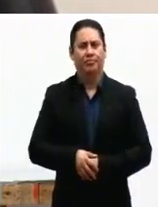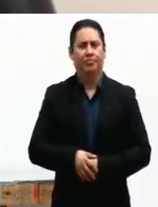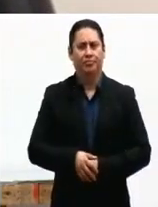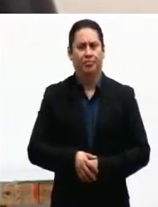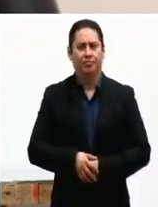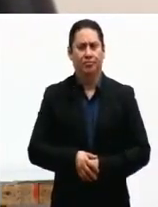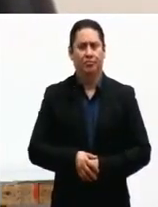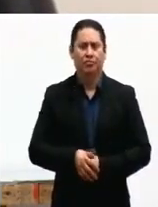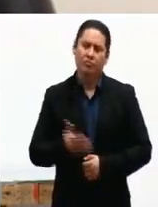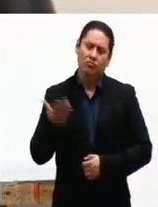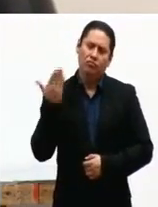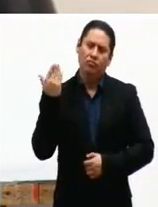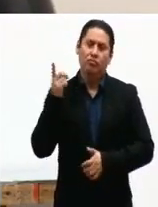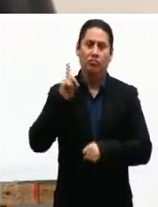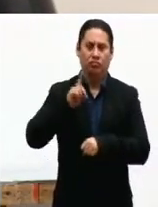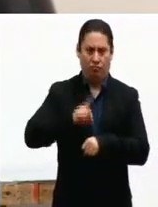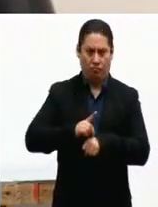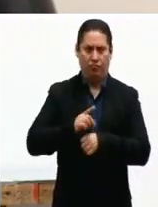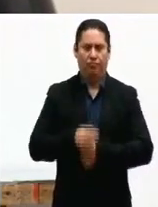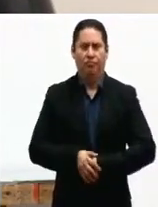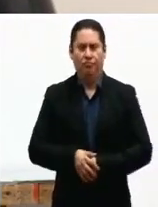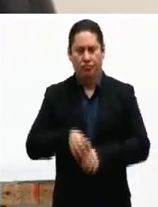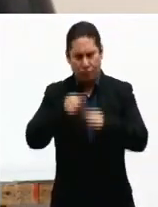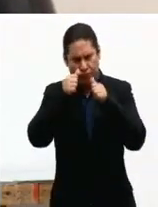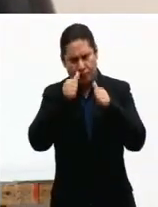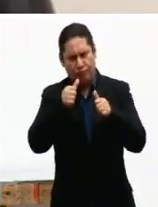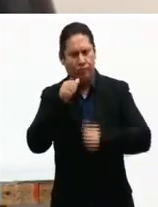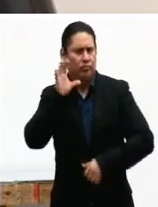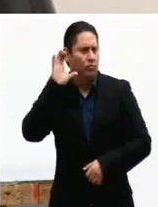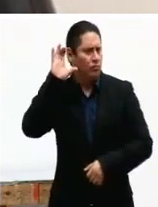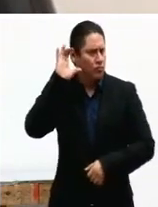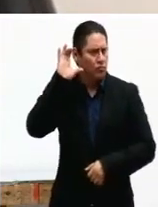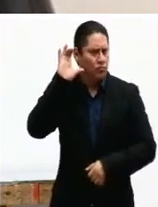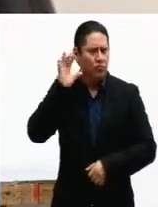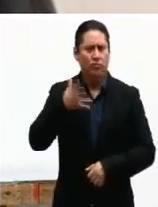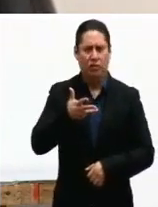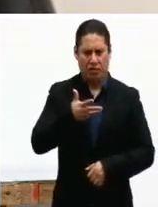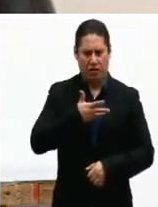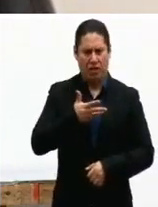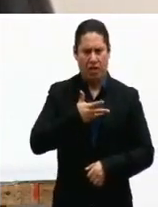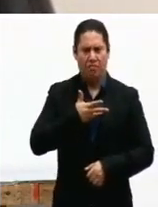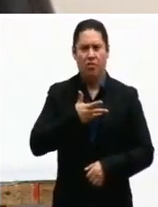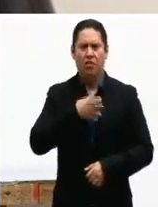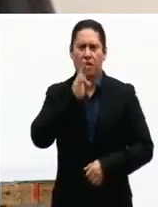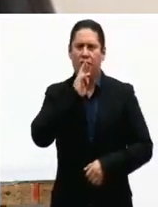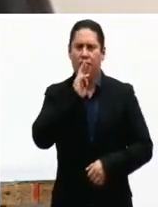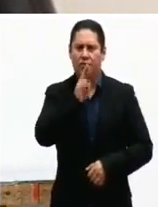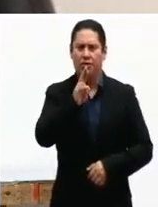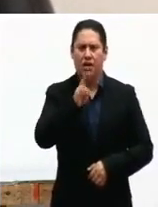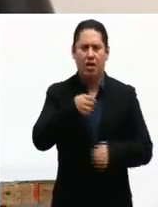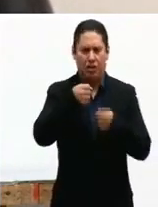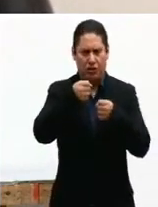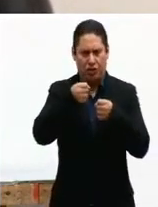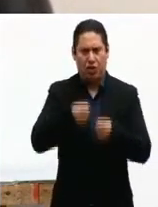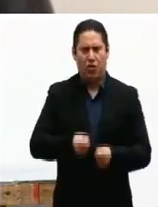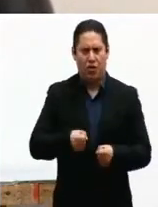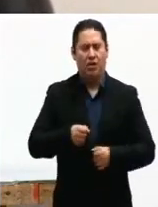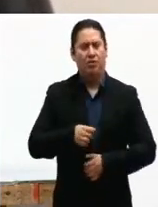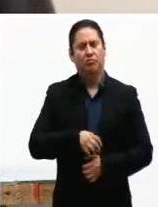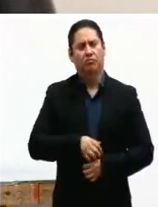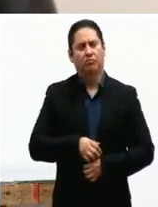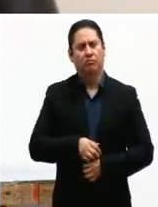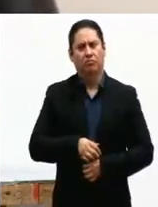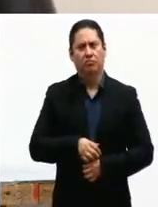unos días escuchaba yo atenta de que tenemos los mejores resultados en seguridad pública. Seguramente